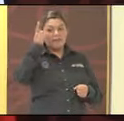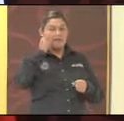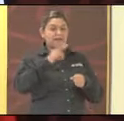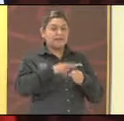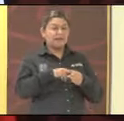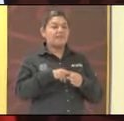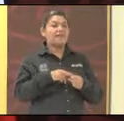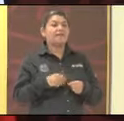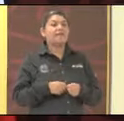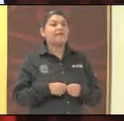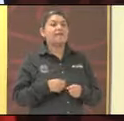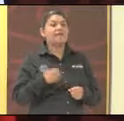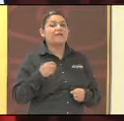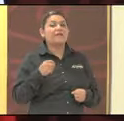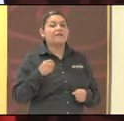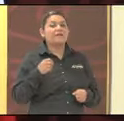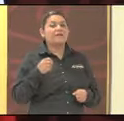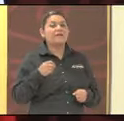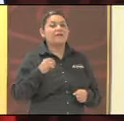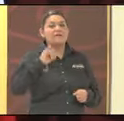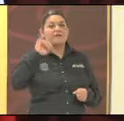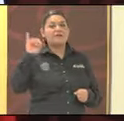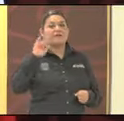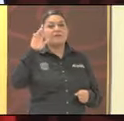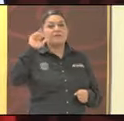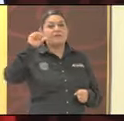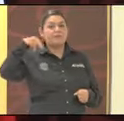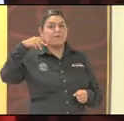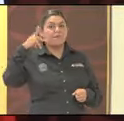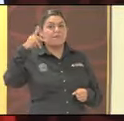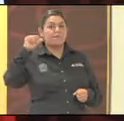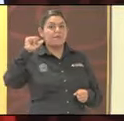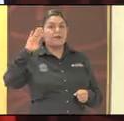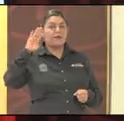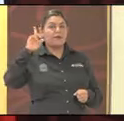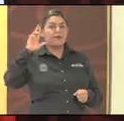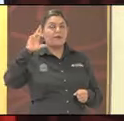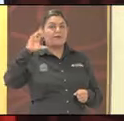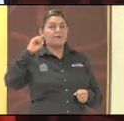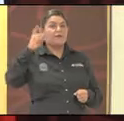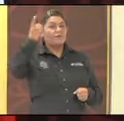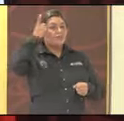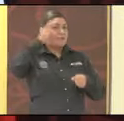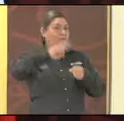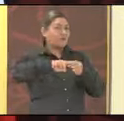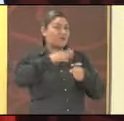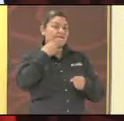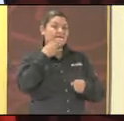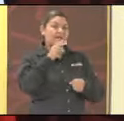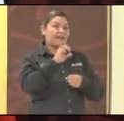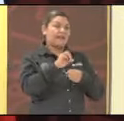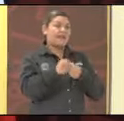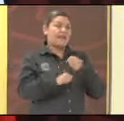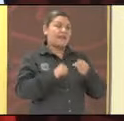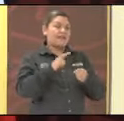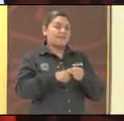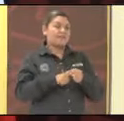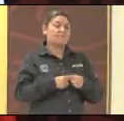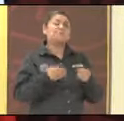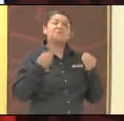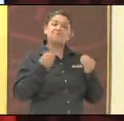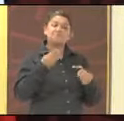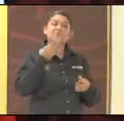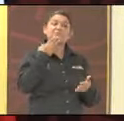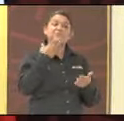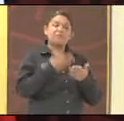administración, y Juan Pablo Ingram, director de bienestar animal. Pues muy bien, muy bien, muy bien.